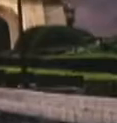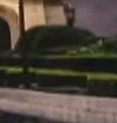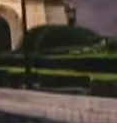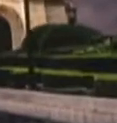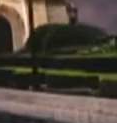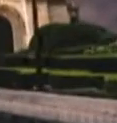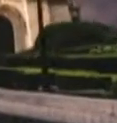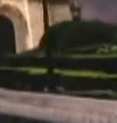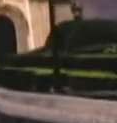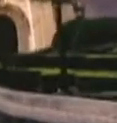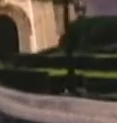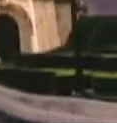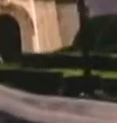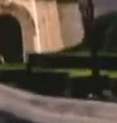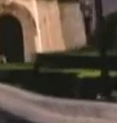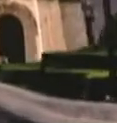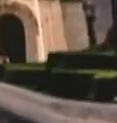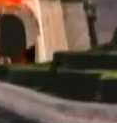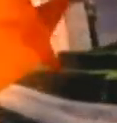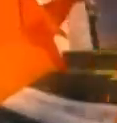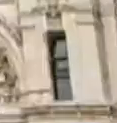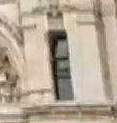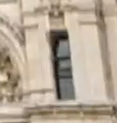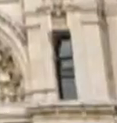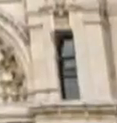Thank you.